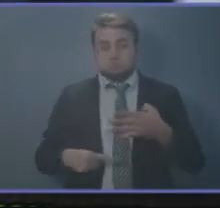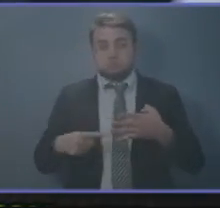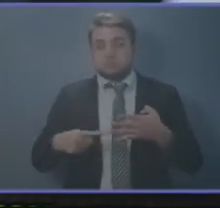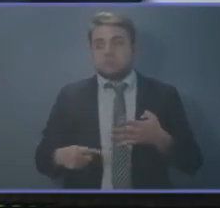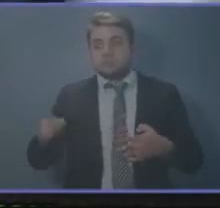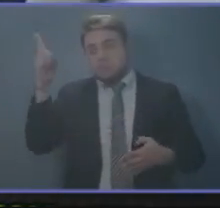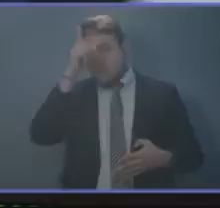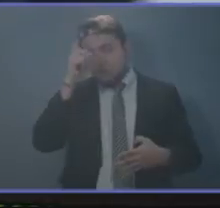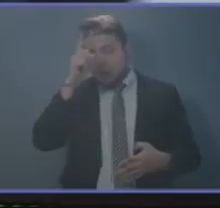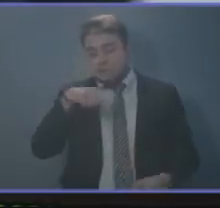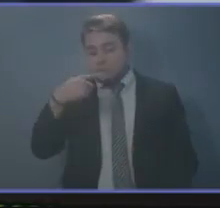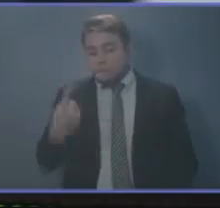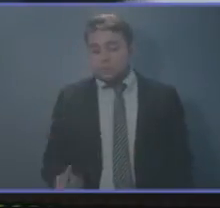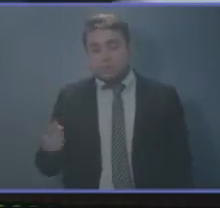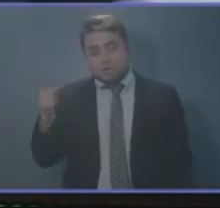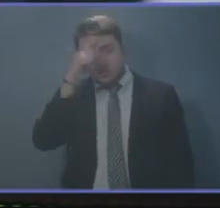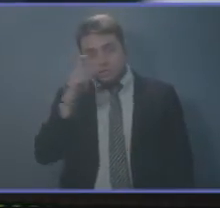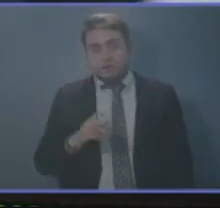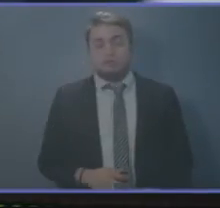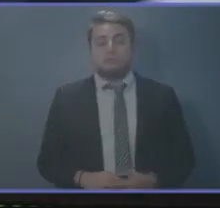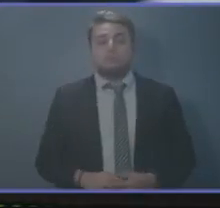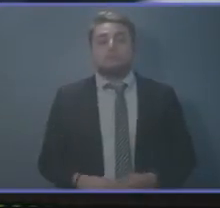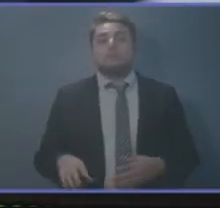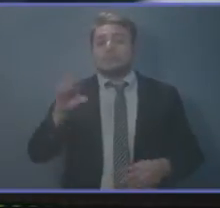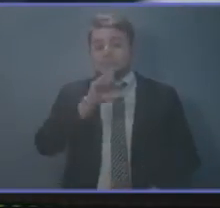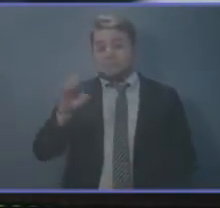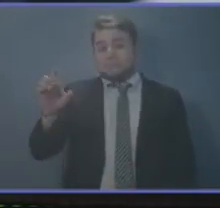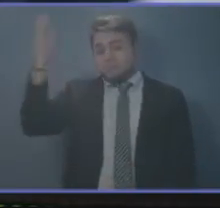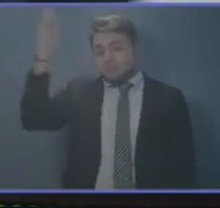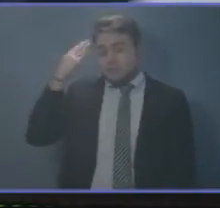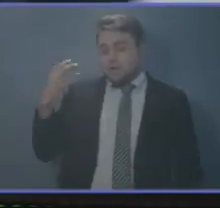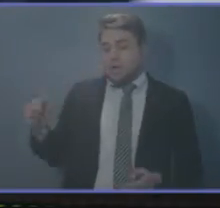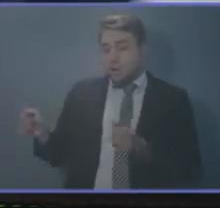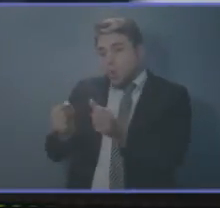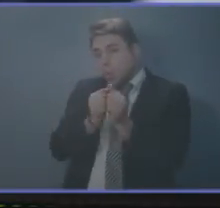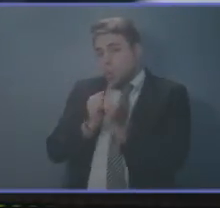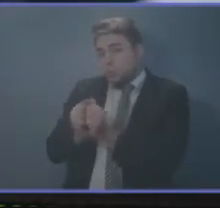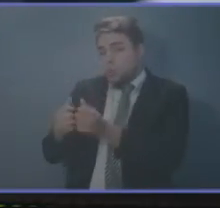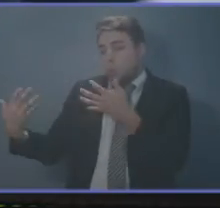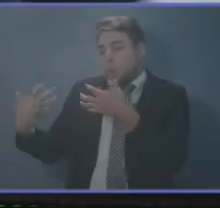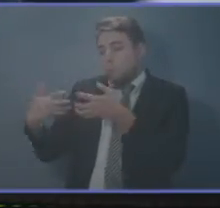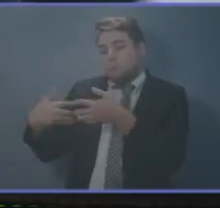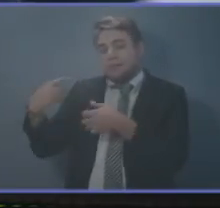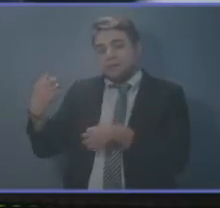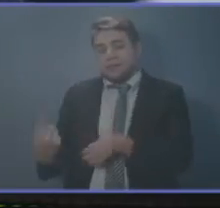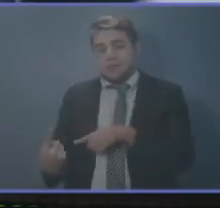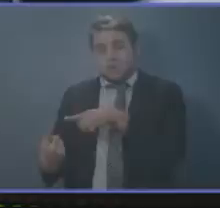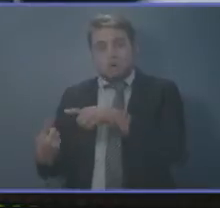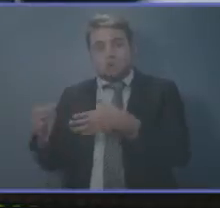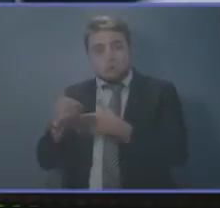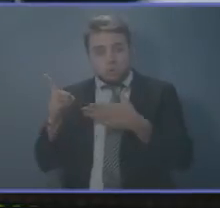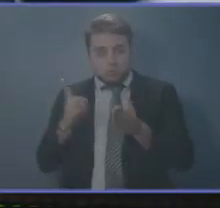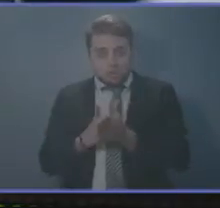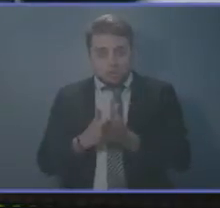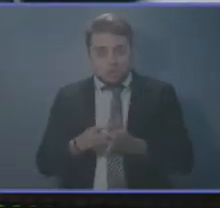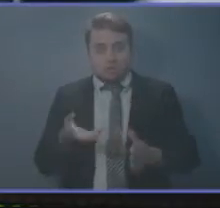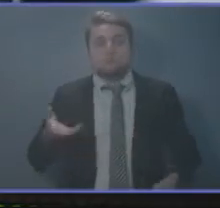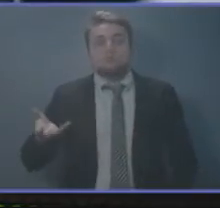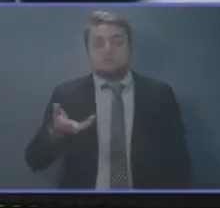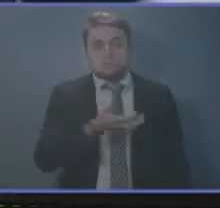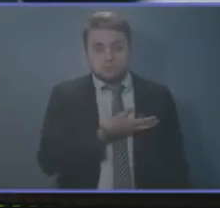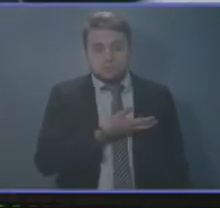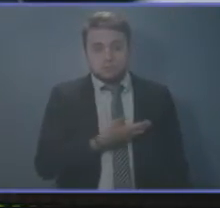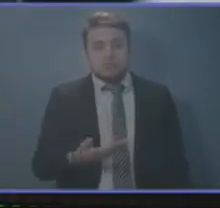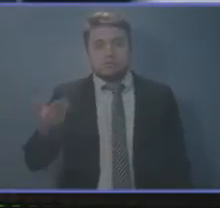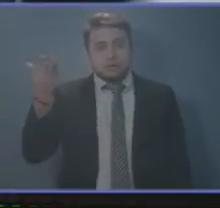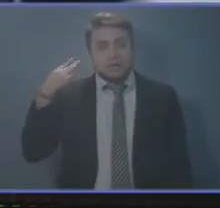empleados. La semana pasada, junto con un colega diputado del departamento de Santa Ana, tuvimos